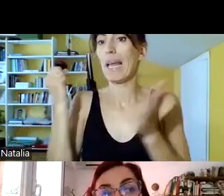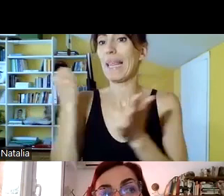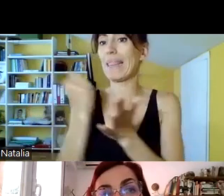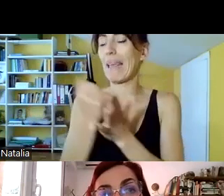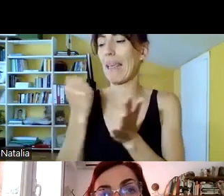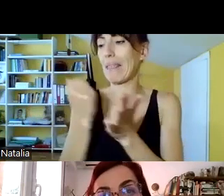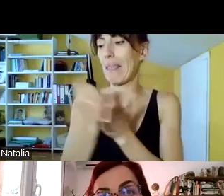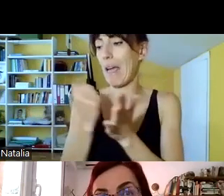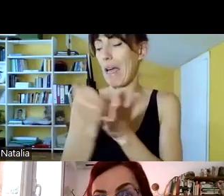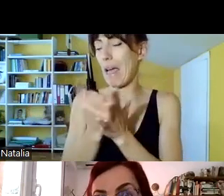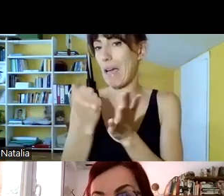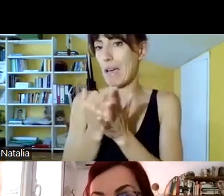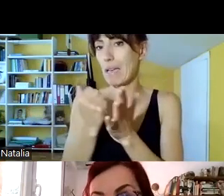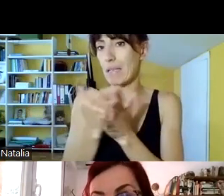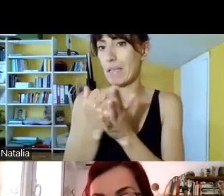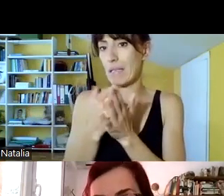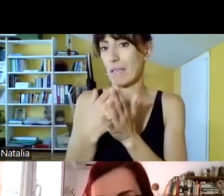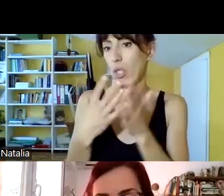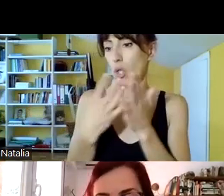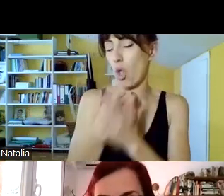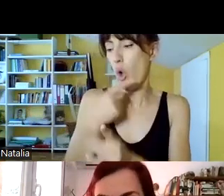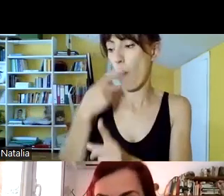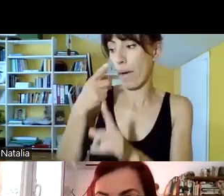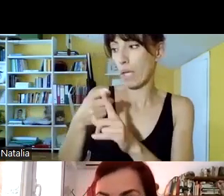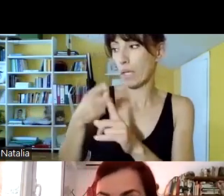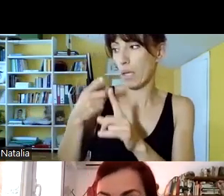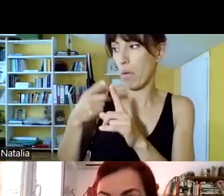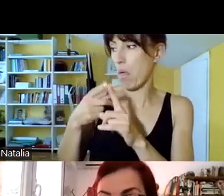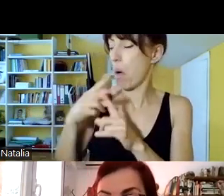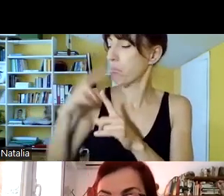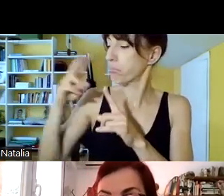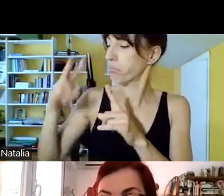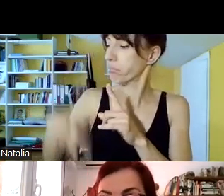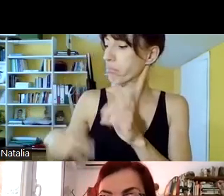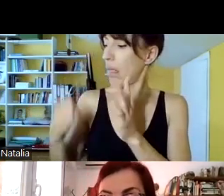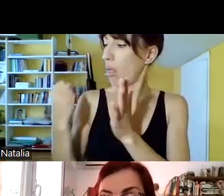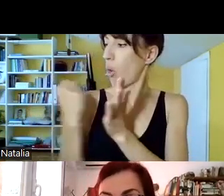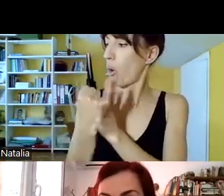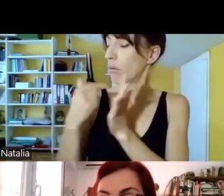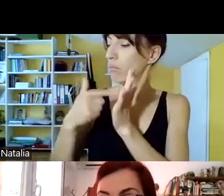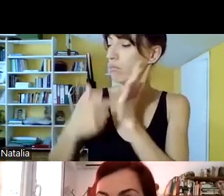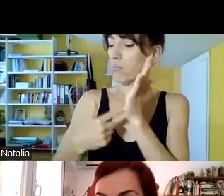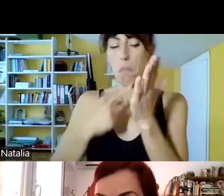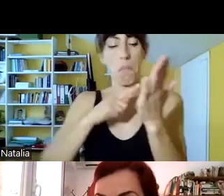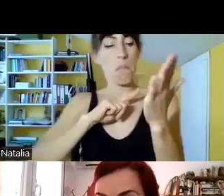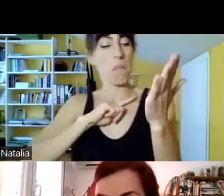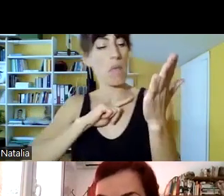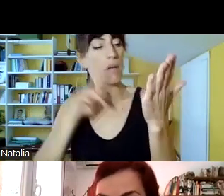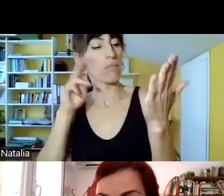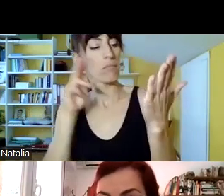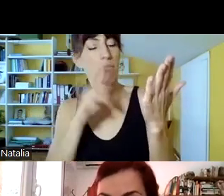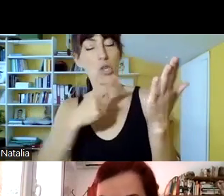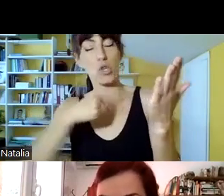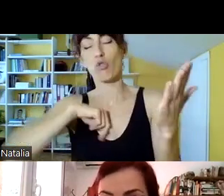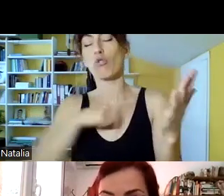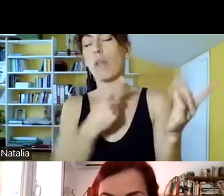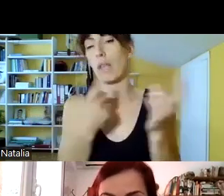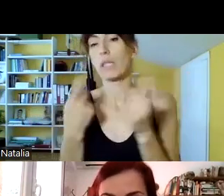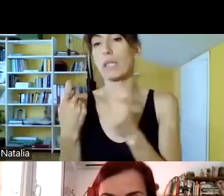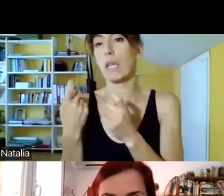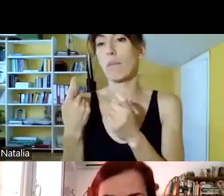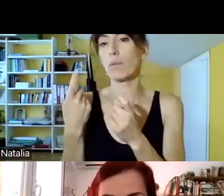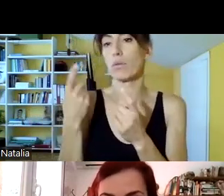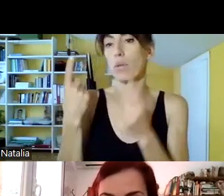todas esas pretensiones de objetividad y de certeza que nos dan las etiquetas, también son cosas que nosotras necesitamos, ¿no?